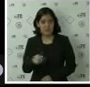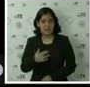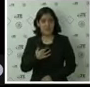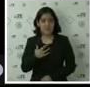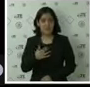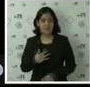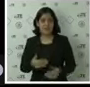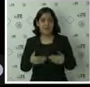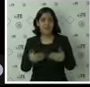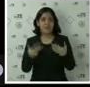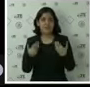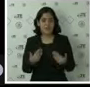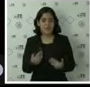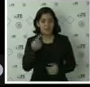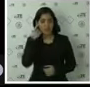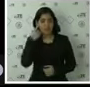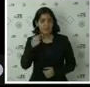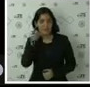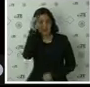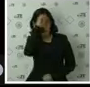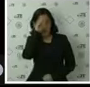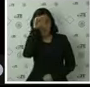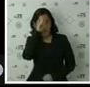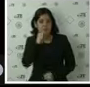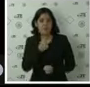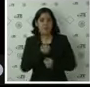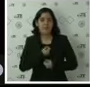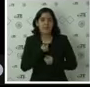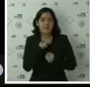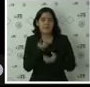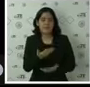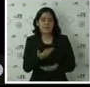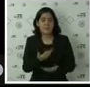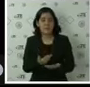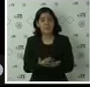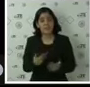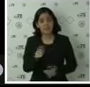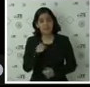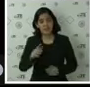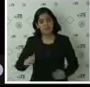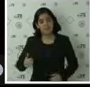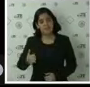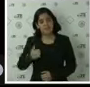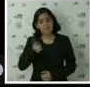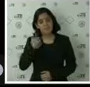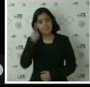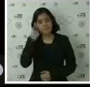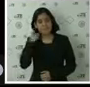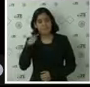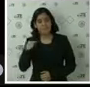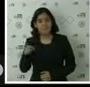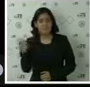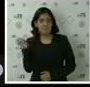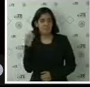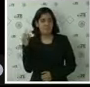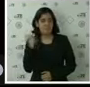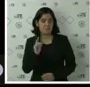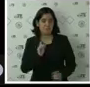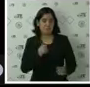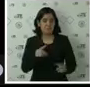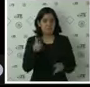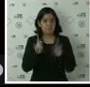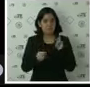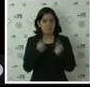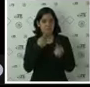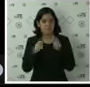empatía para poder plasmar una idea y ustedes también aprovechen el foro. En ese sentido, a mí me gustaría platicarles muy rápido que